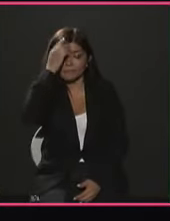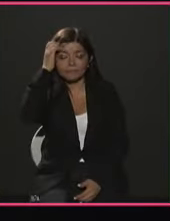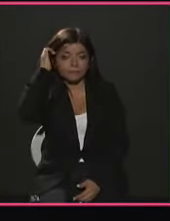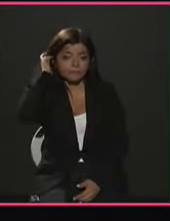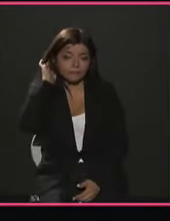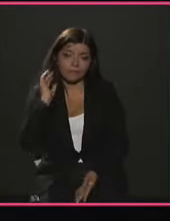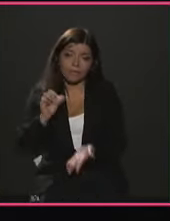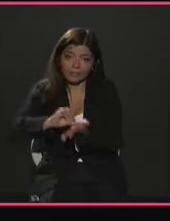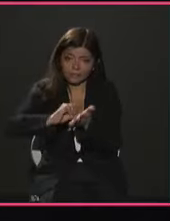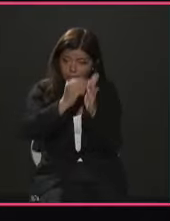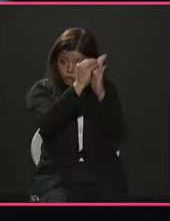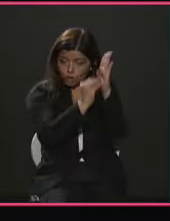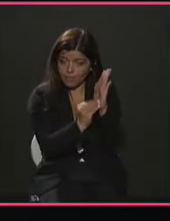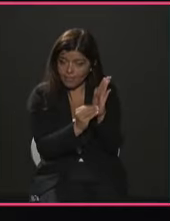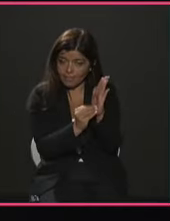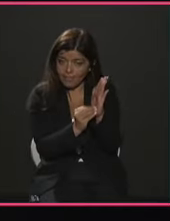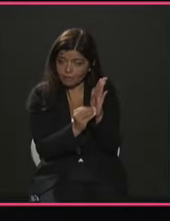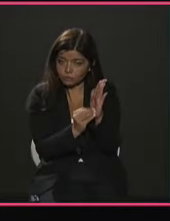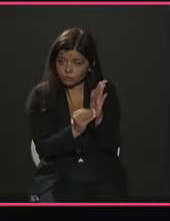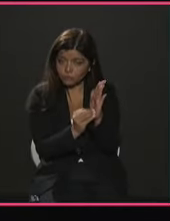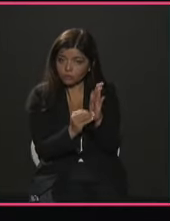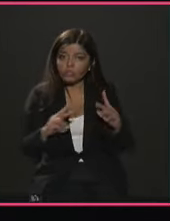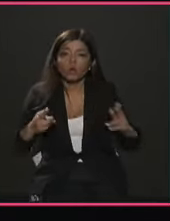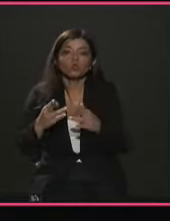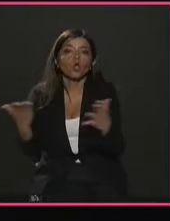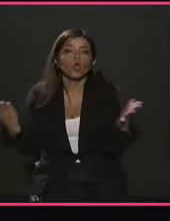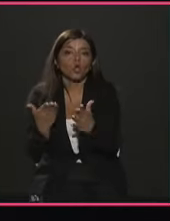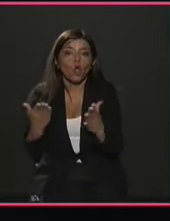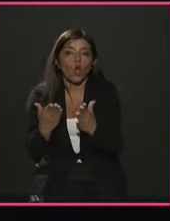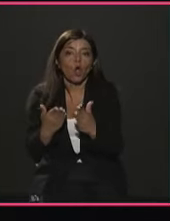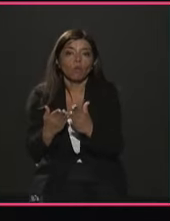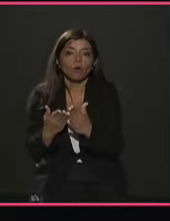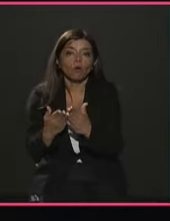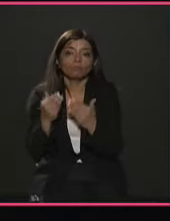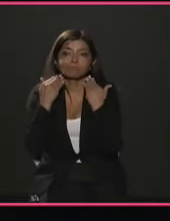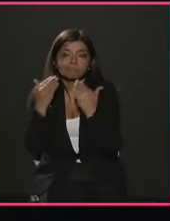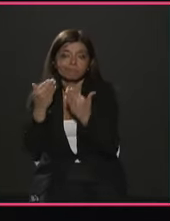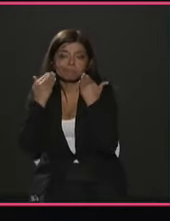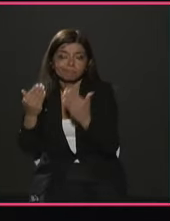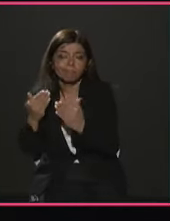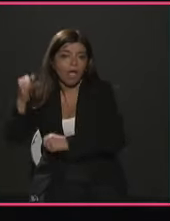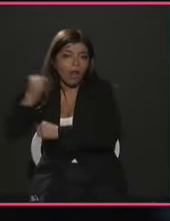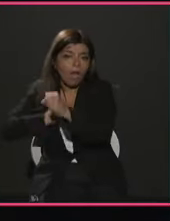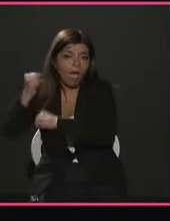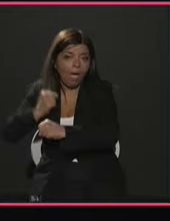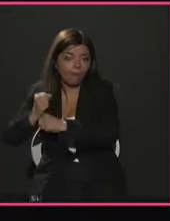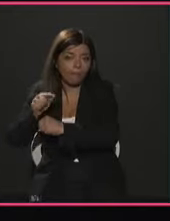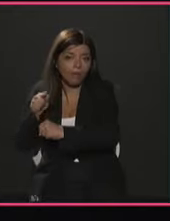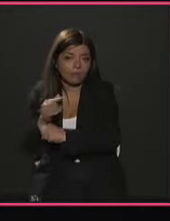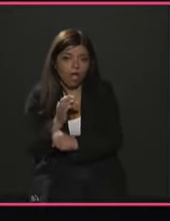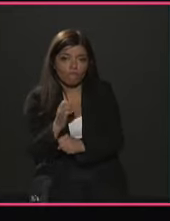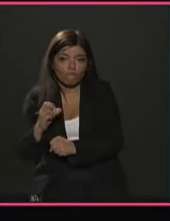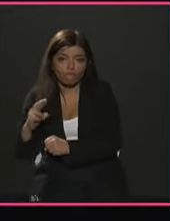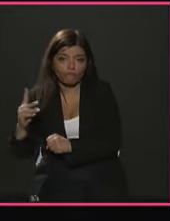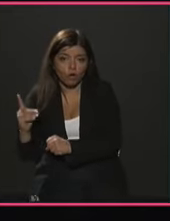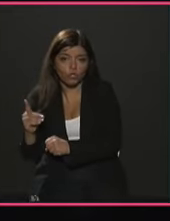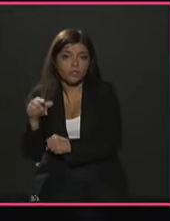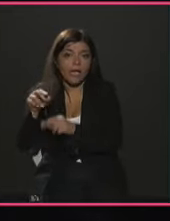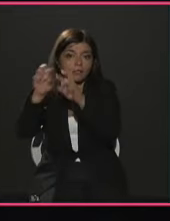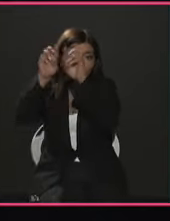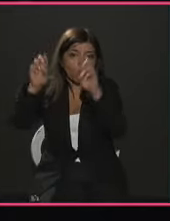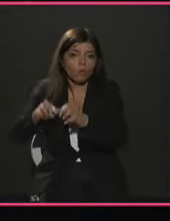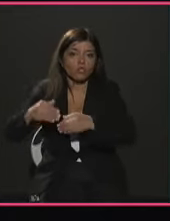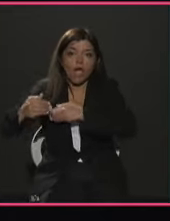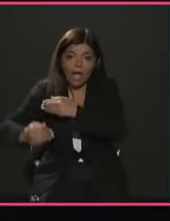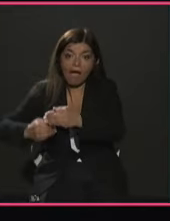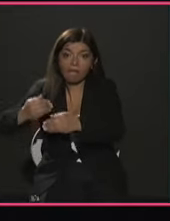un centro de datos enorme se construyó para servir a gt4 que fue es el modelo más